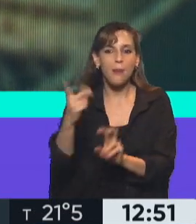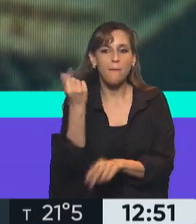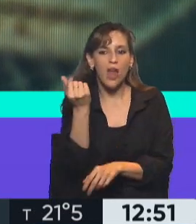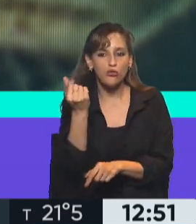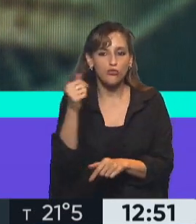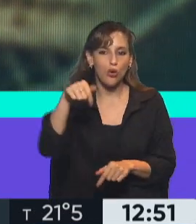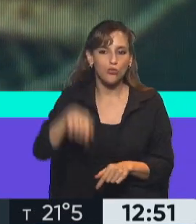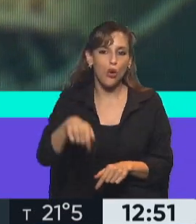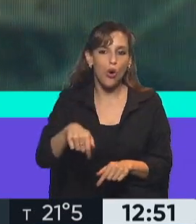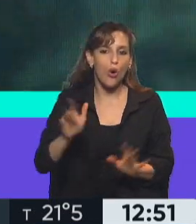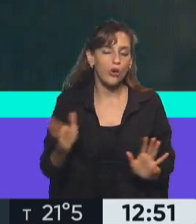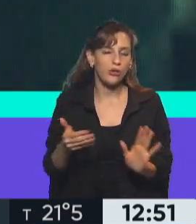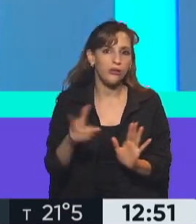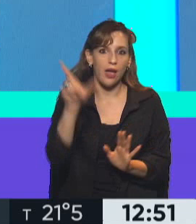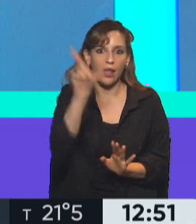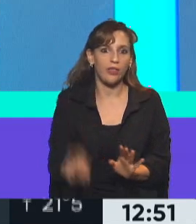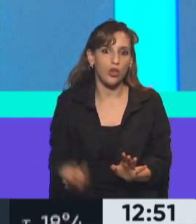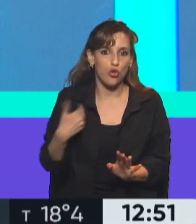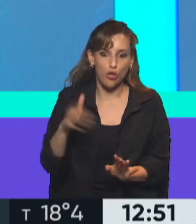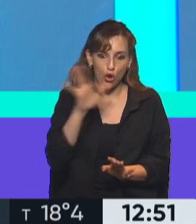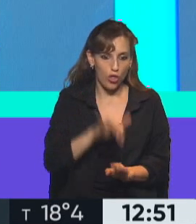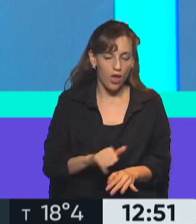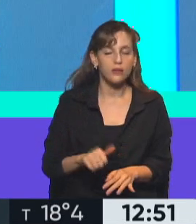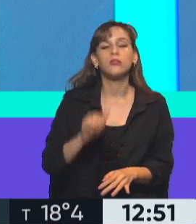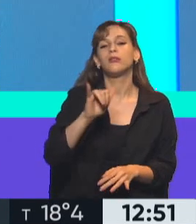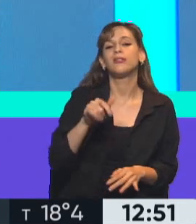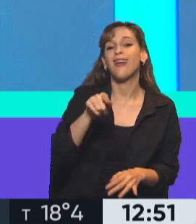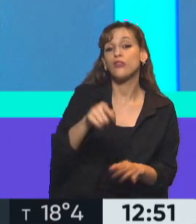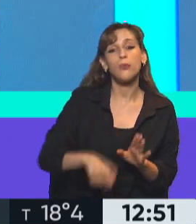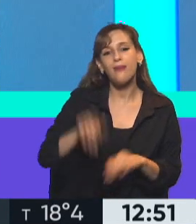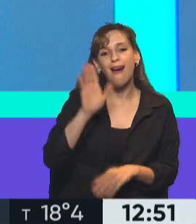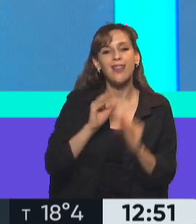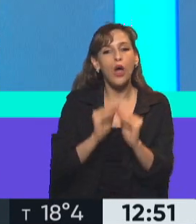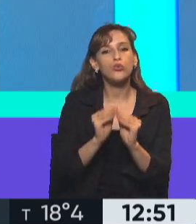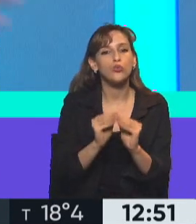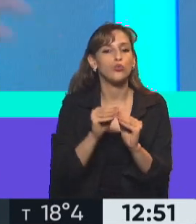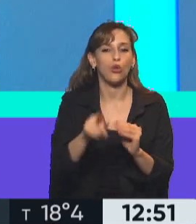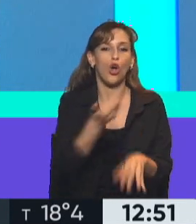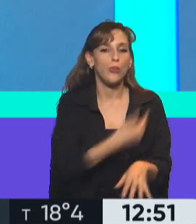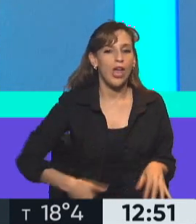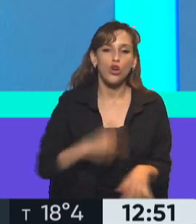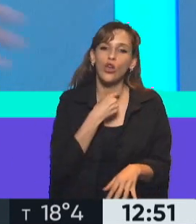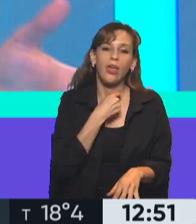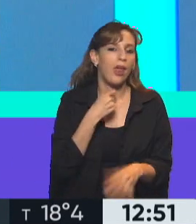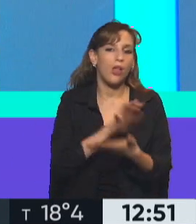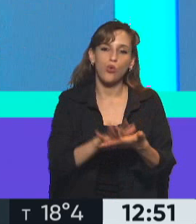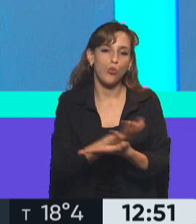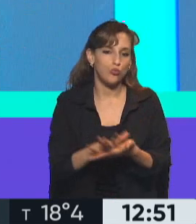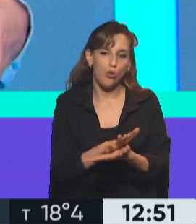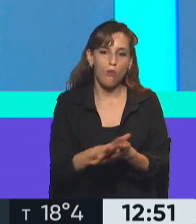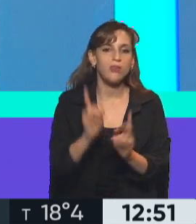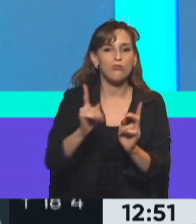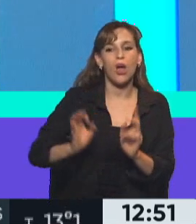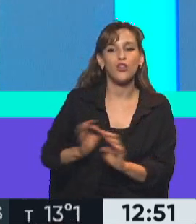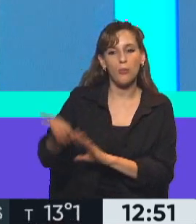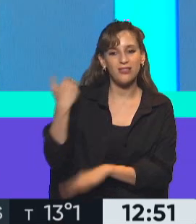día a día de los argentinos. Bueno, es el gran problema, la gran cuestión que está intentando encarar el gobierno, diría, desde por lo menos la segunda mitad del año pasado, así